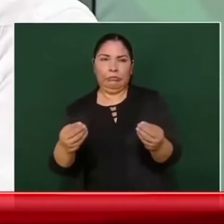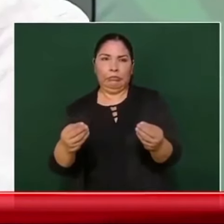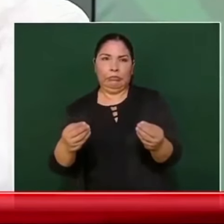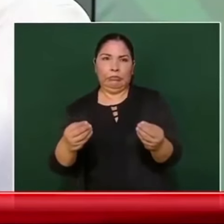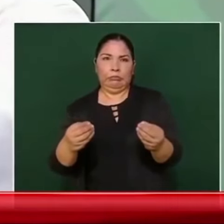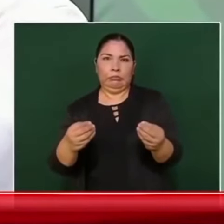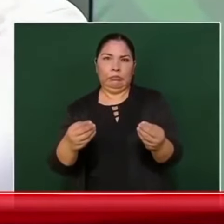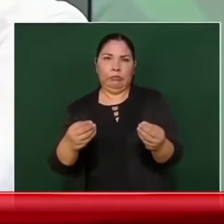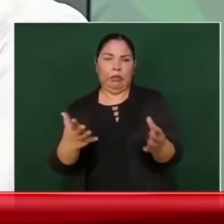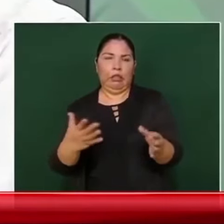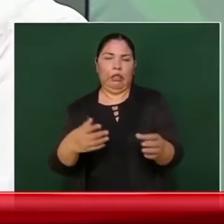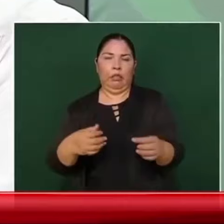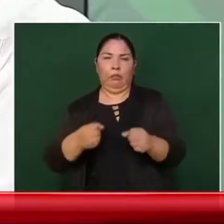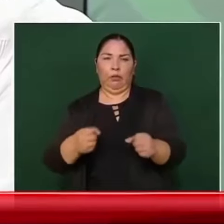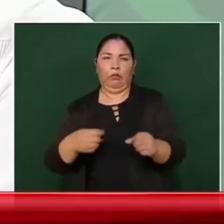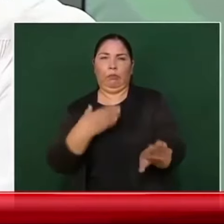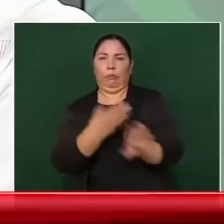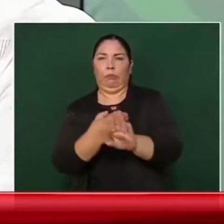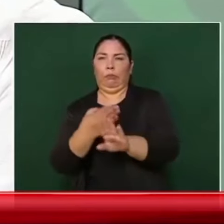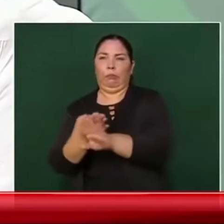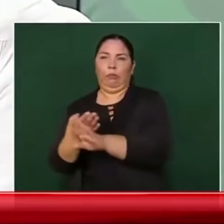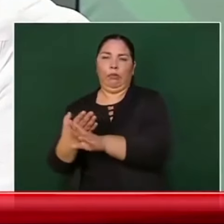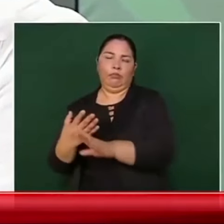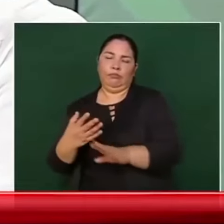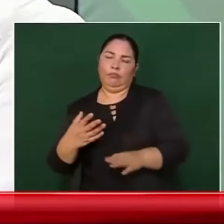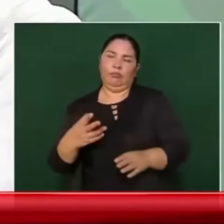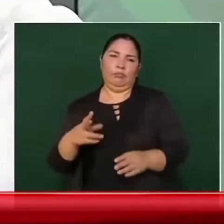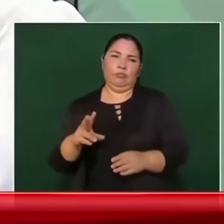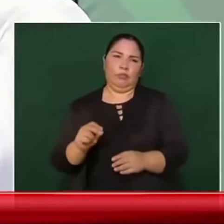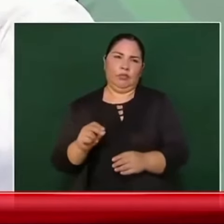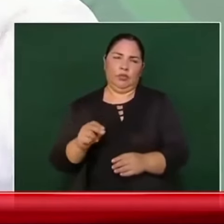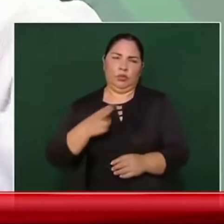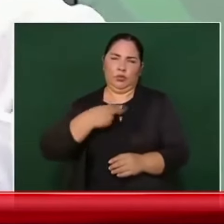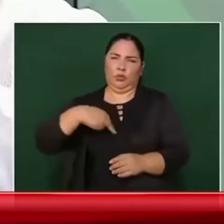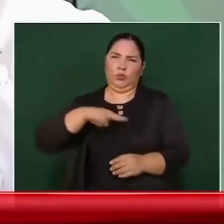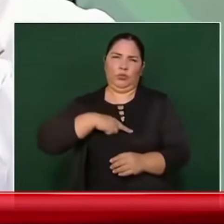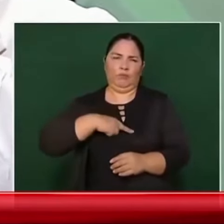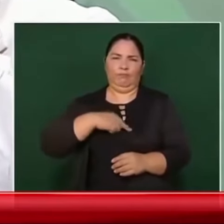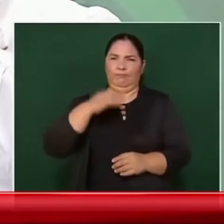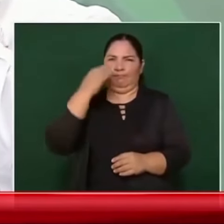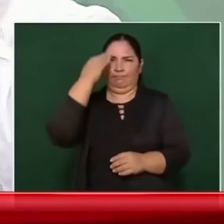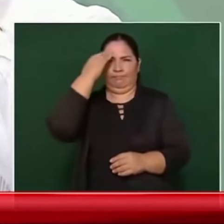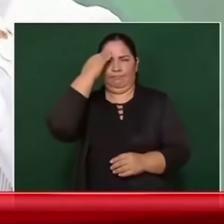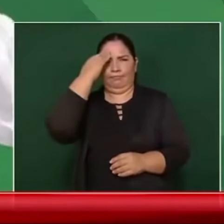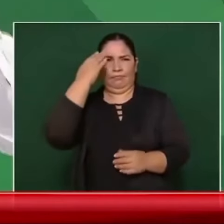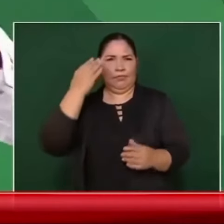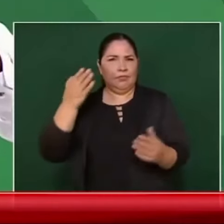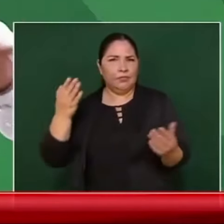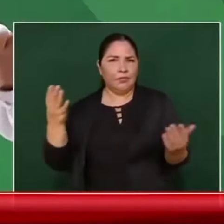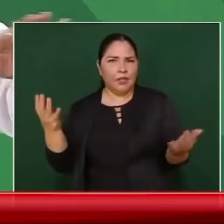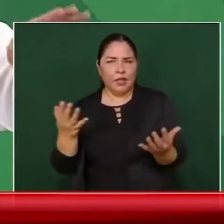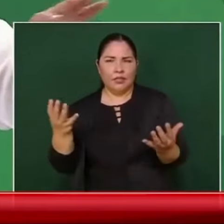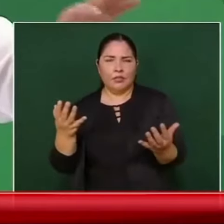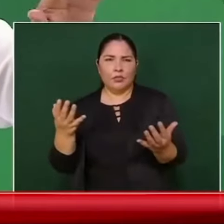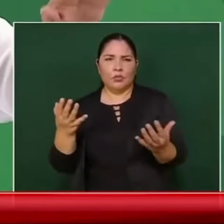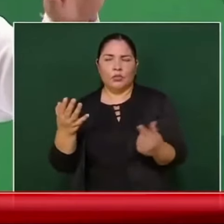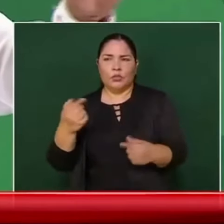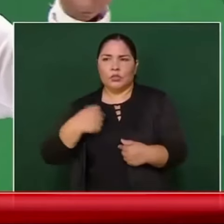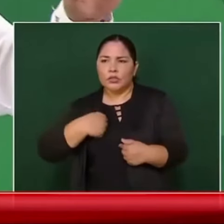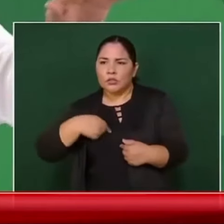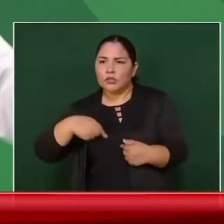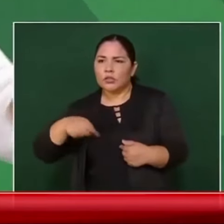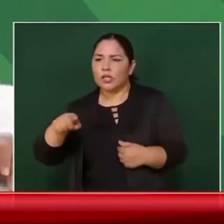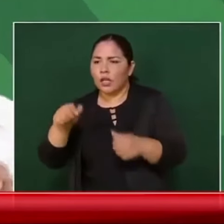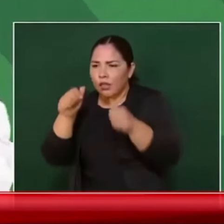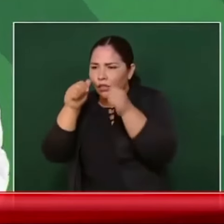con el uso de la fuerza nosotros pensamos que hay que ir a